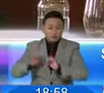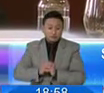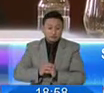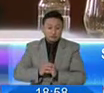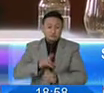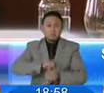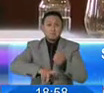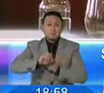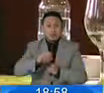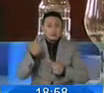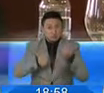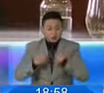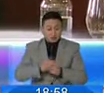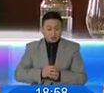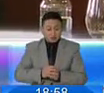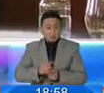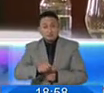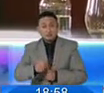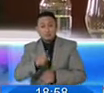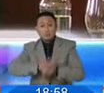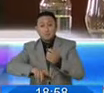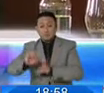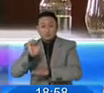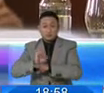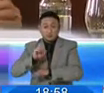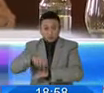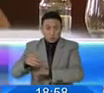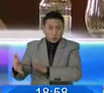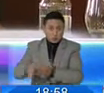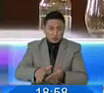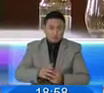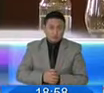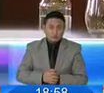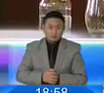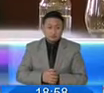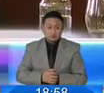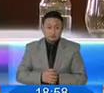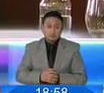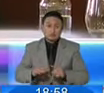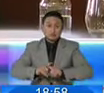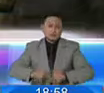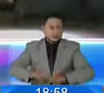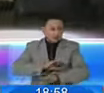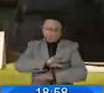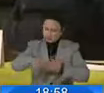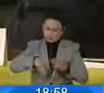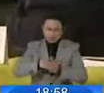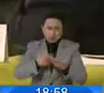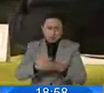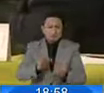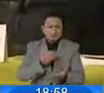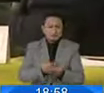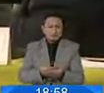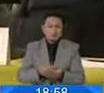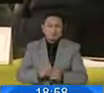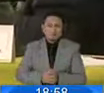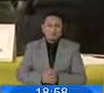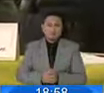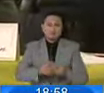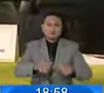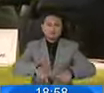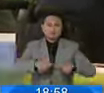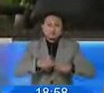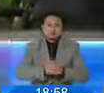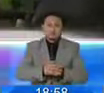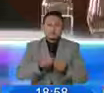heridos, hay hermanos ecuatorianos fallecidos, y lo consideraremos todo. Moreno comprometiendo desempolvar leyes como